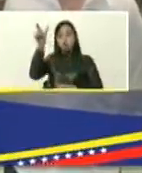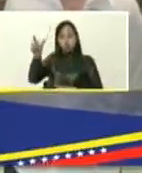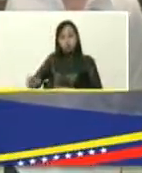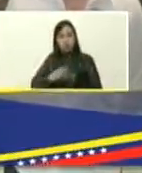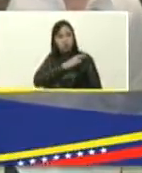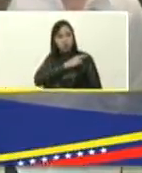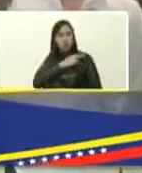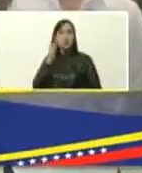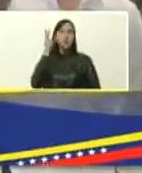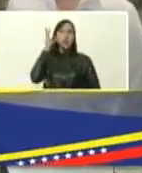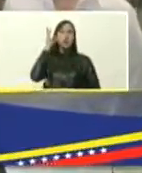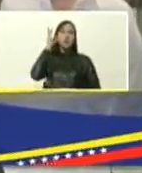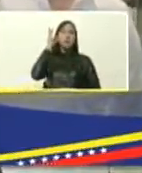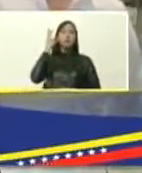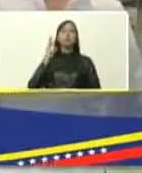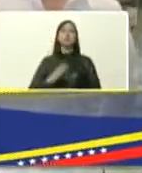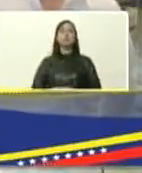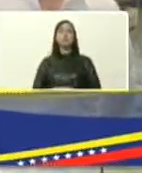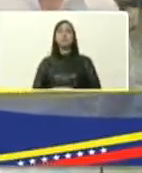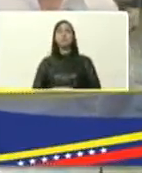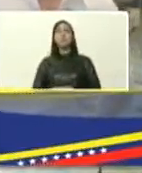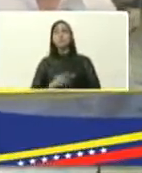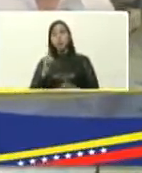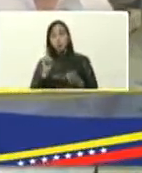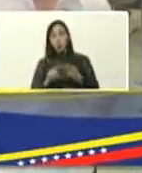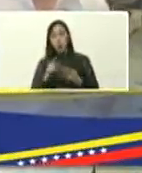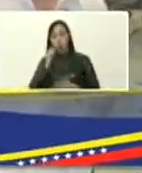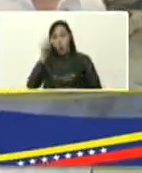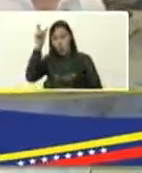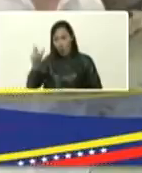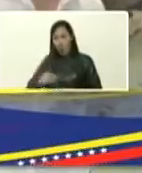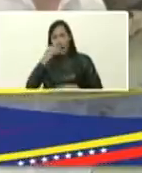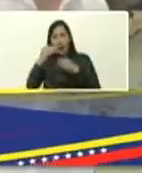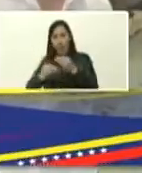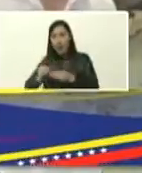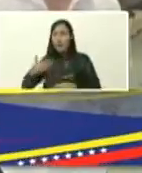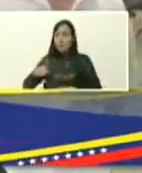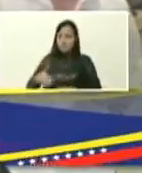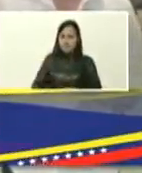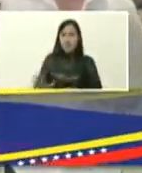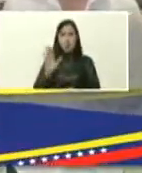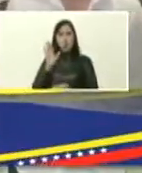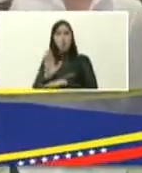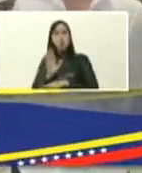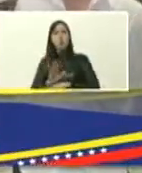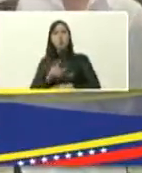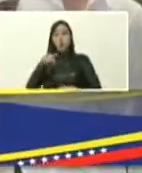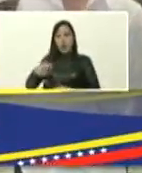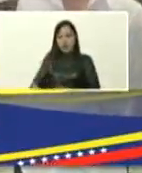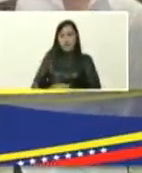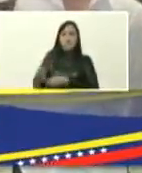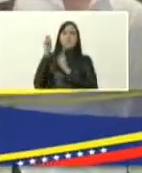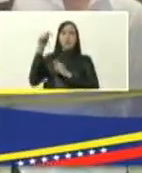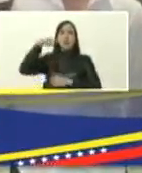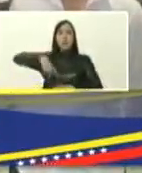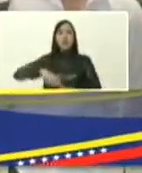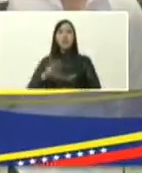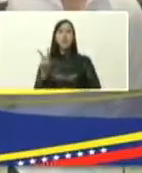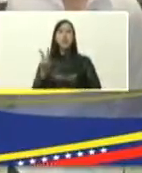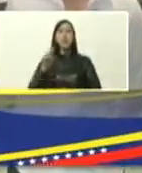Alice García y de Cleto Serrano, productor sardinero, un pescador de la patria. También están con